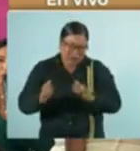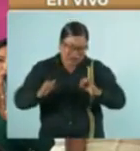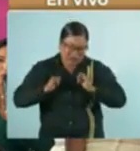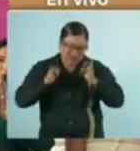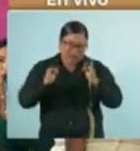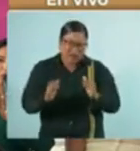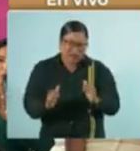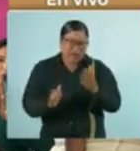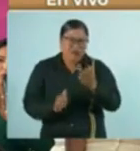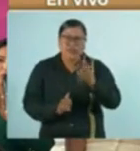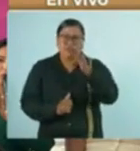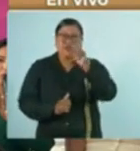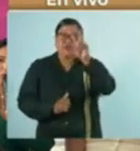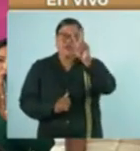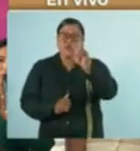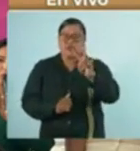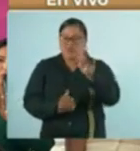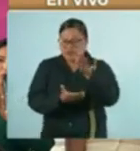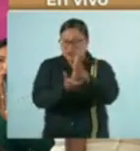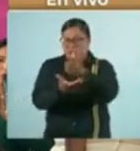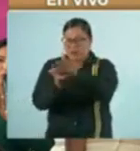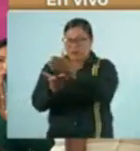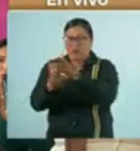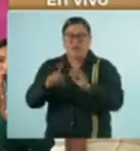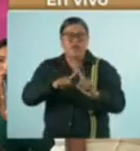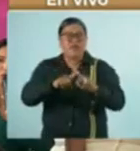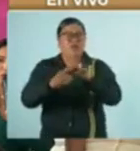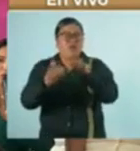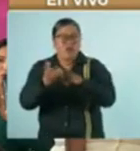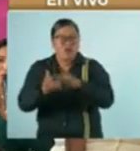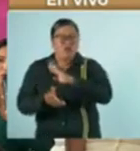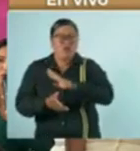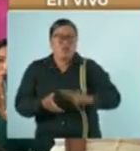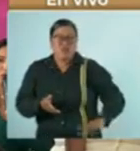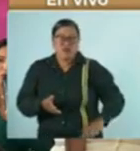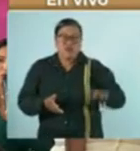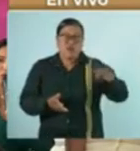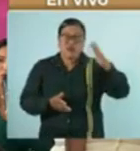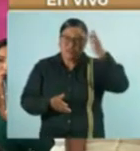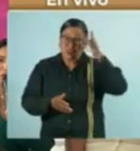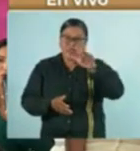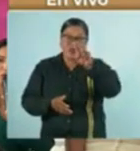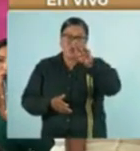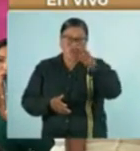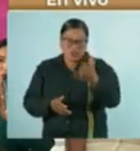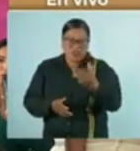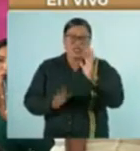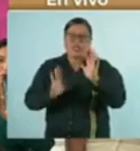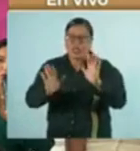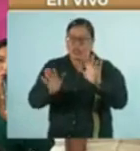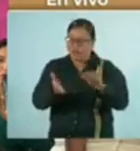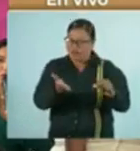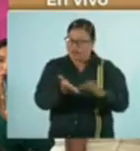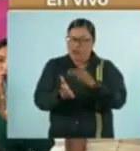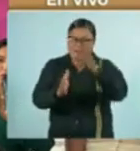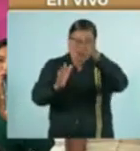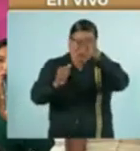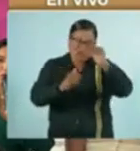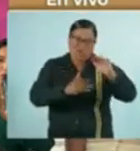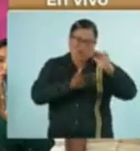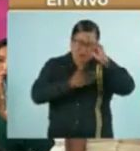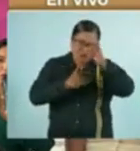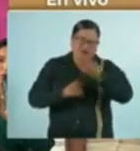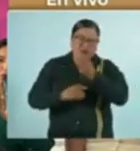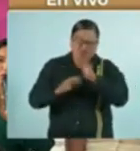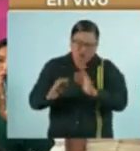adolescentes. Todos los viernes se asiste a espacios públicos, a municipios. El municipio de Santa Lucía del Camino ya firmó el pronunciamiento por una